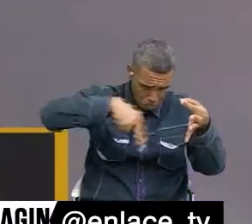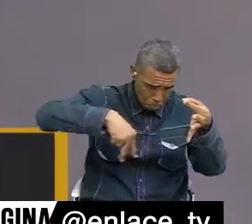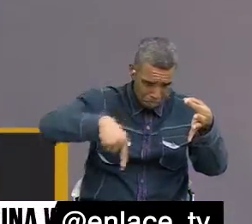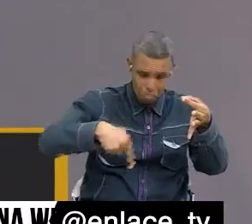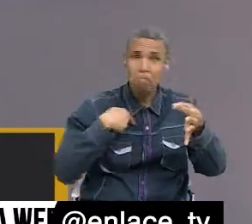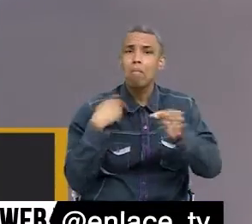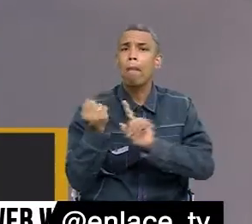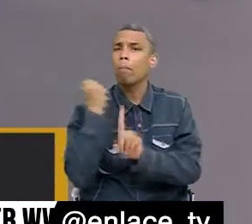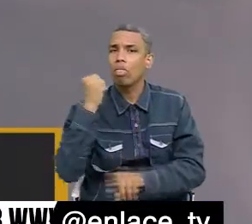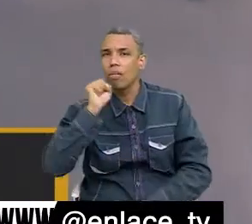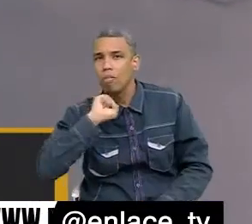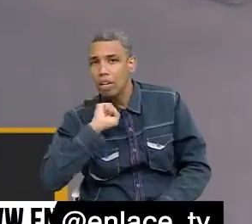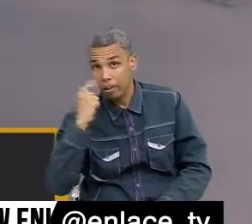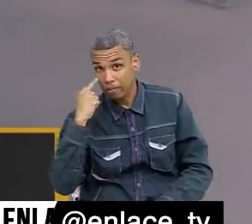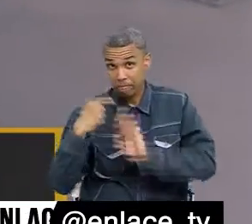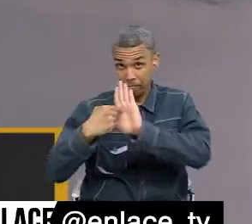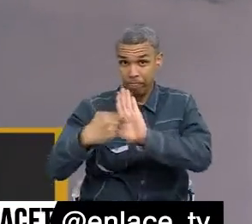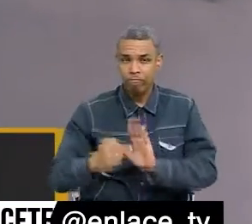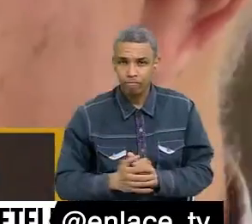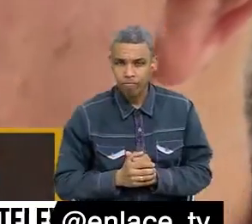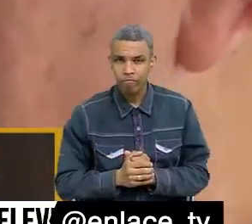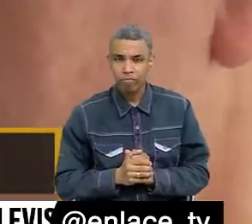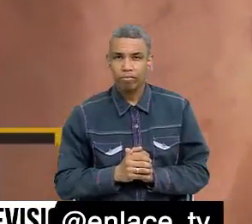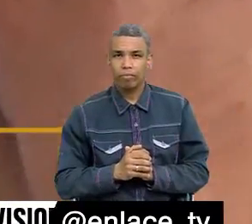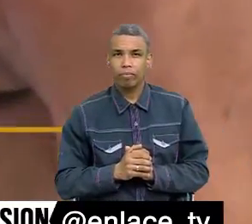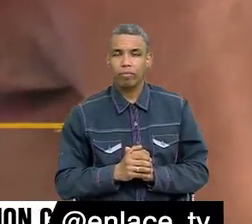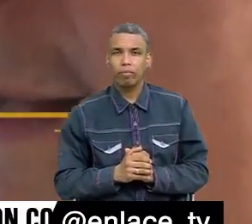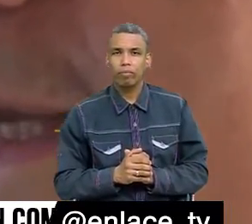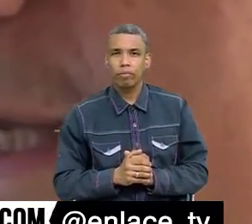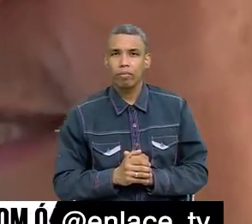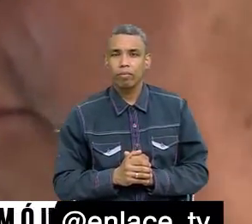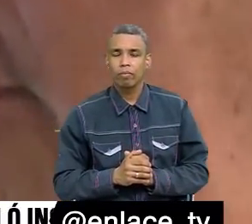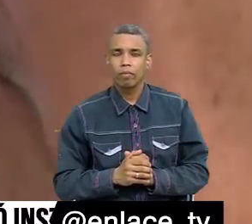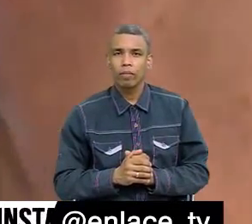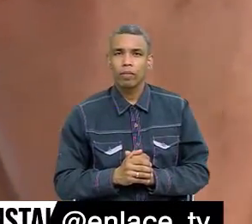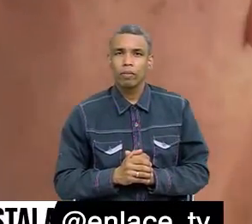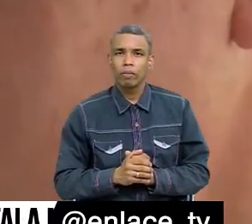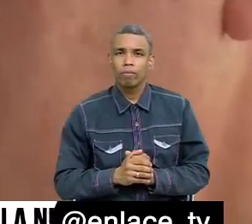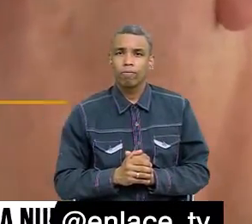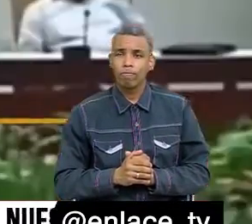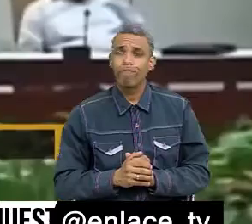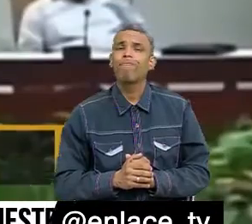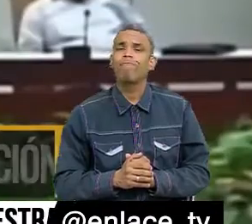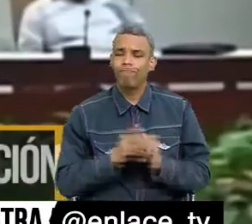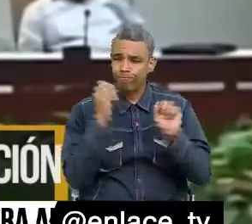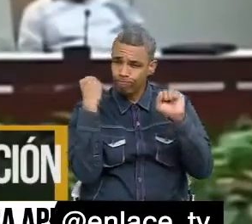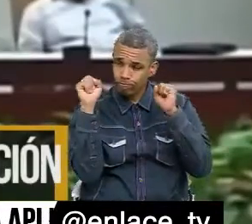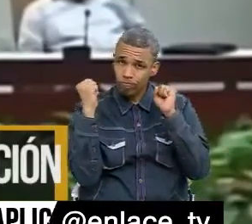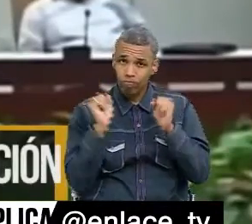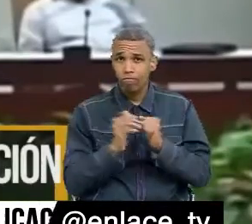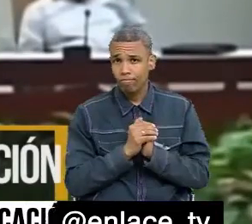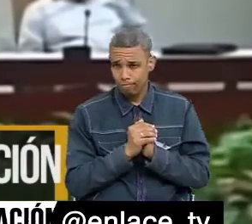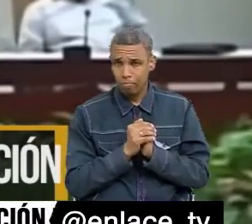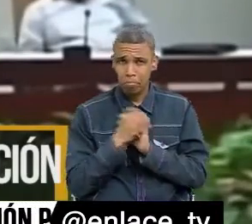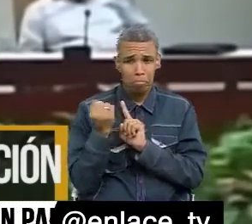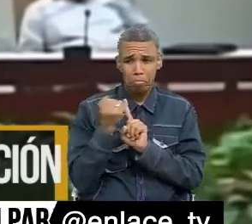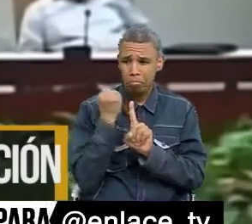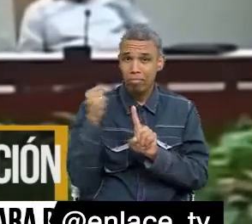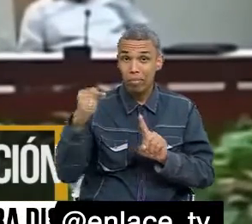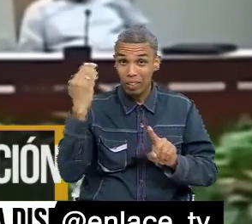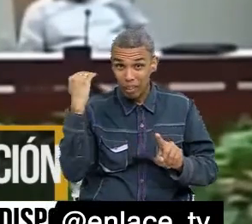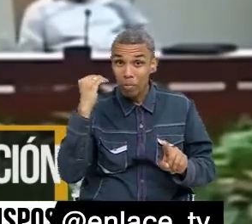Al máximo jerarca de la Iglesia Católica en Barranca Bermeja, Monseñor Camilo Fernando Castrellón, le preocupa el hecho de que en Barranca Bermeja ni Santander se